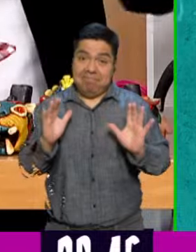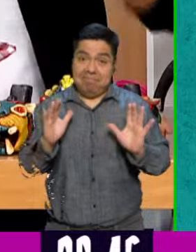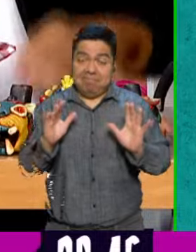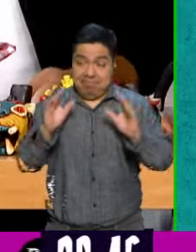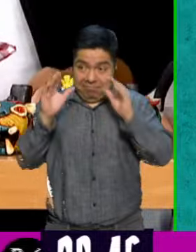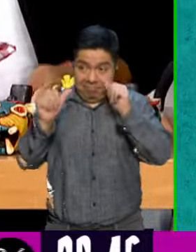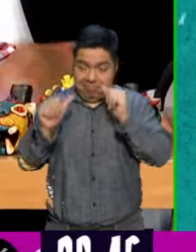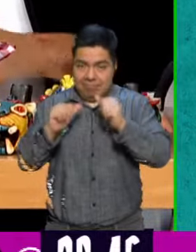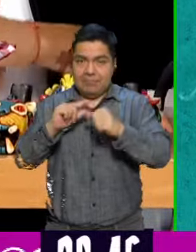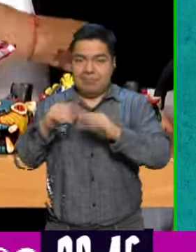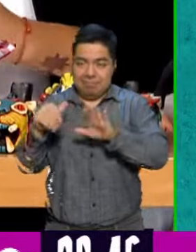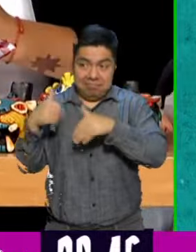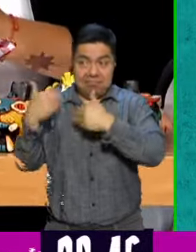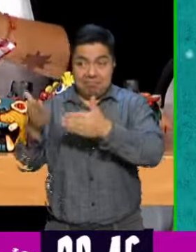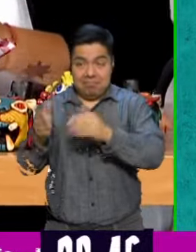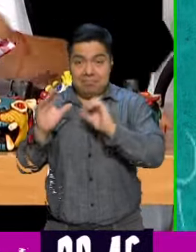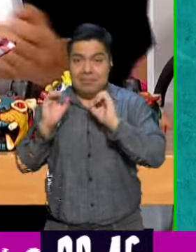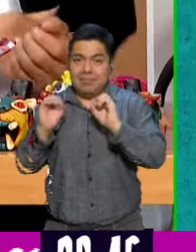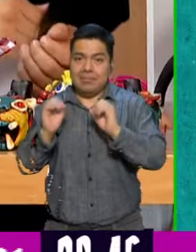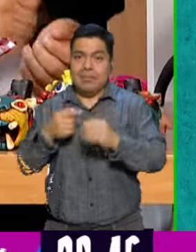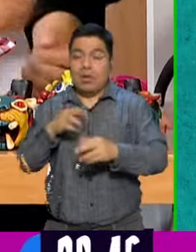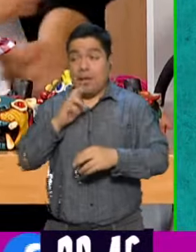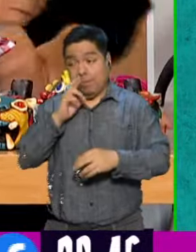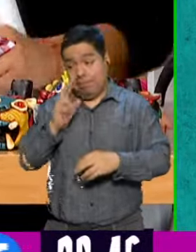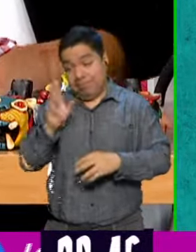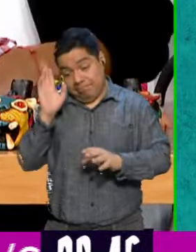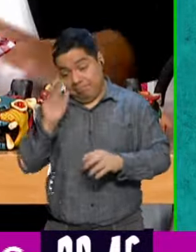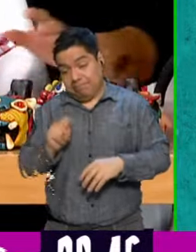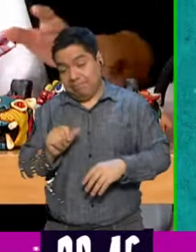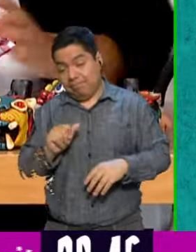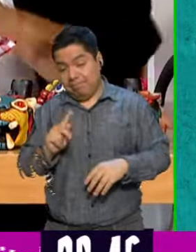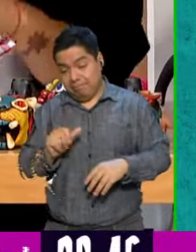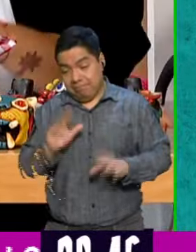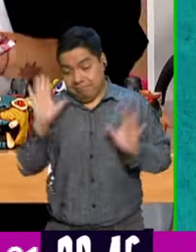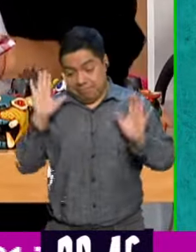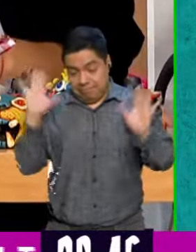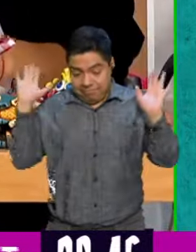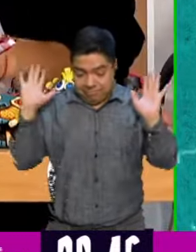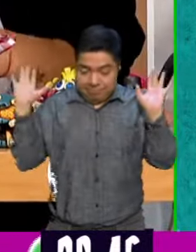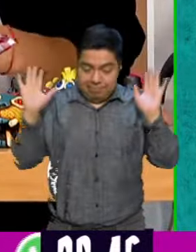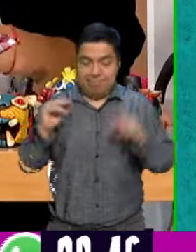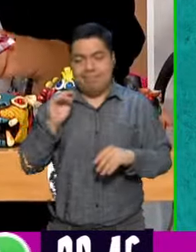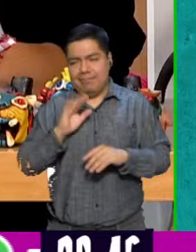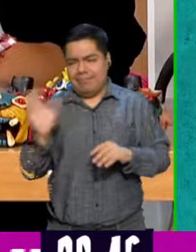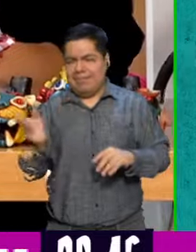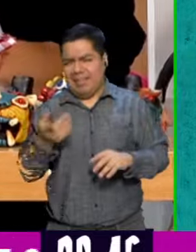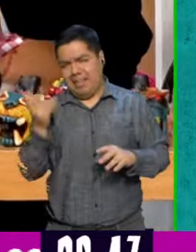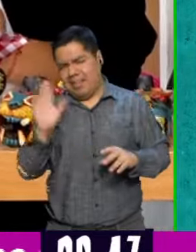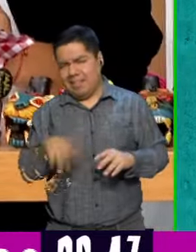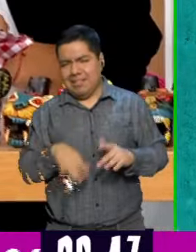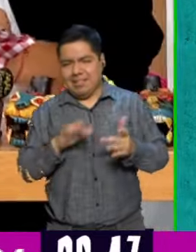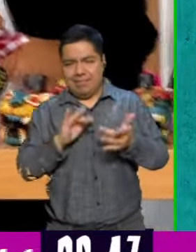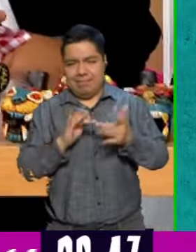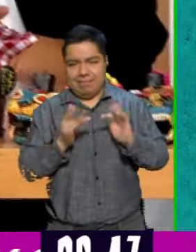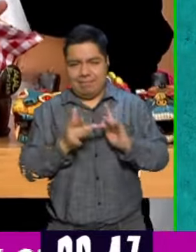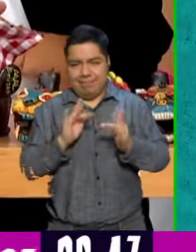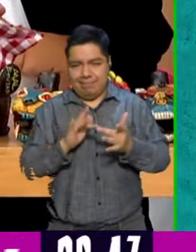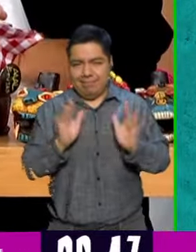acuerdo afuera del programa o los voy a reportar con la señora Tapia en este momento. No, ya. Ya es que... ¡Ay! Redes sociales.